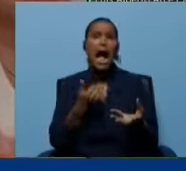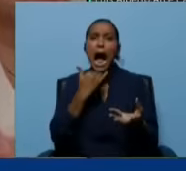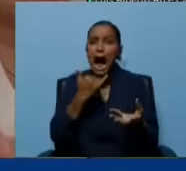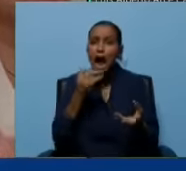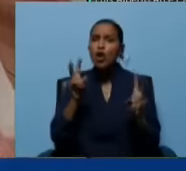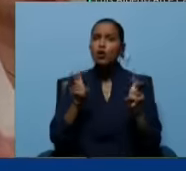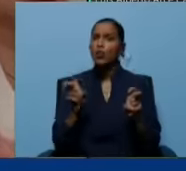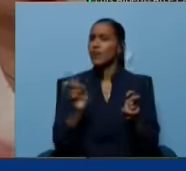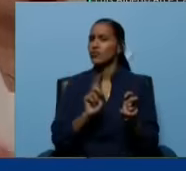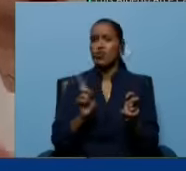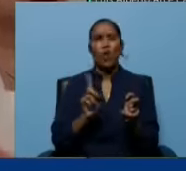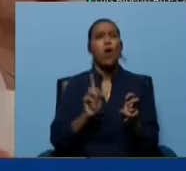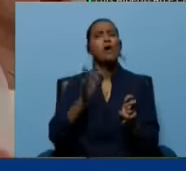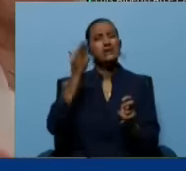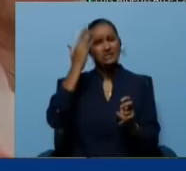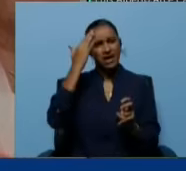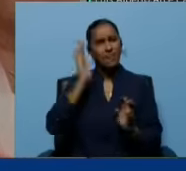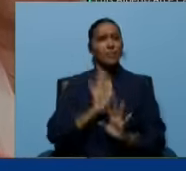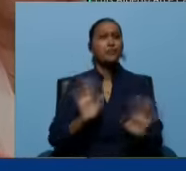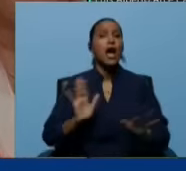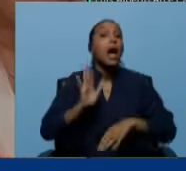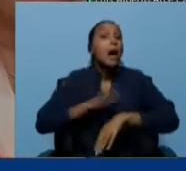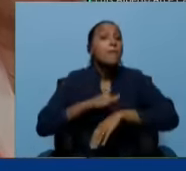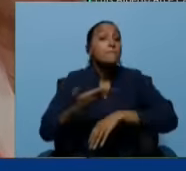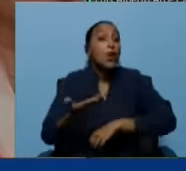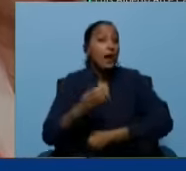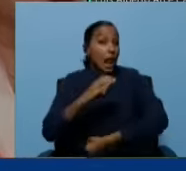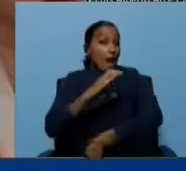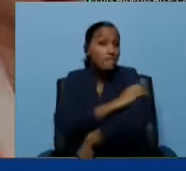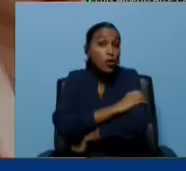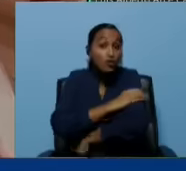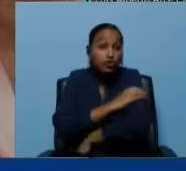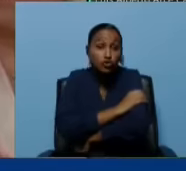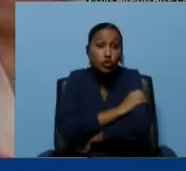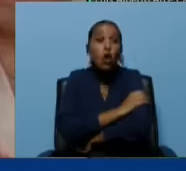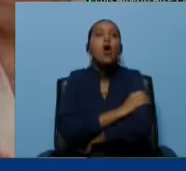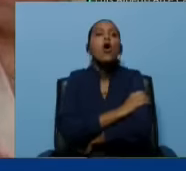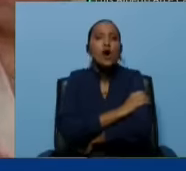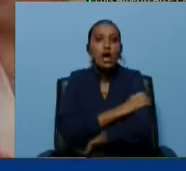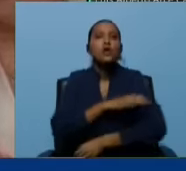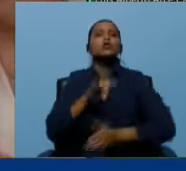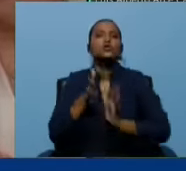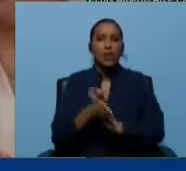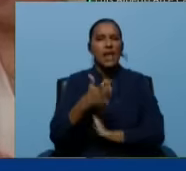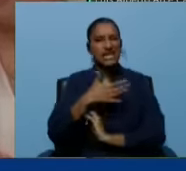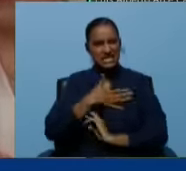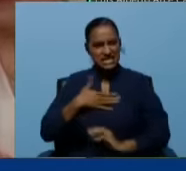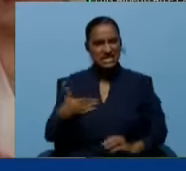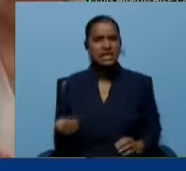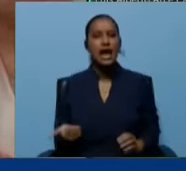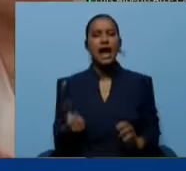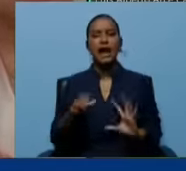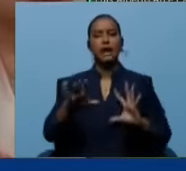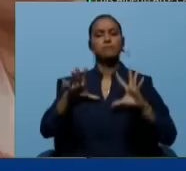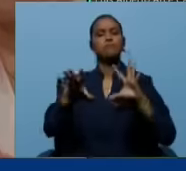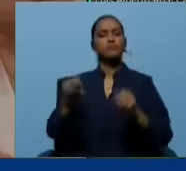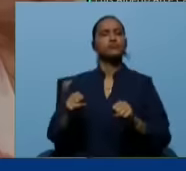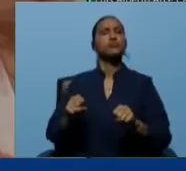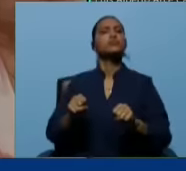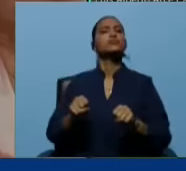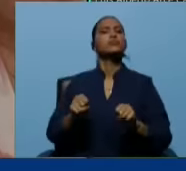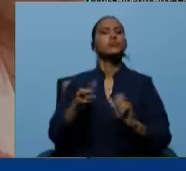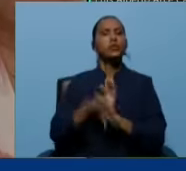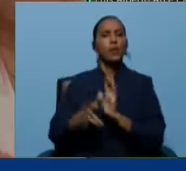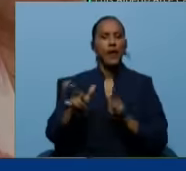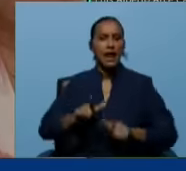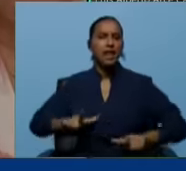padecerla. El imperialismo está dispuesto a recuperar la hegemonía sobre el espacio que considera su